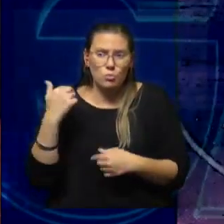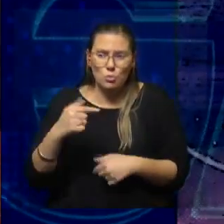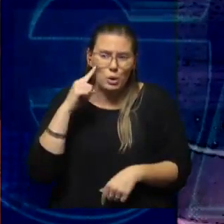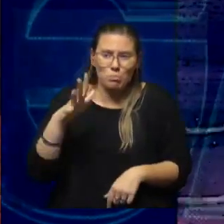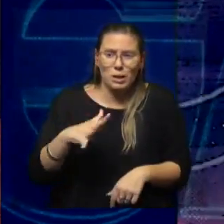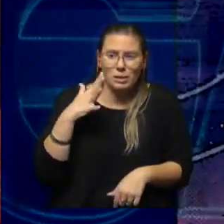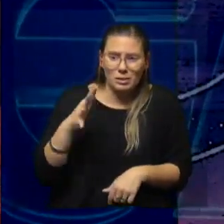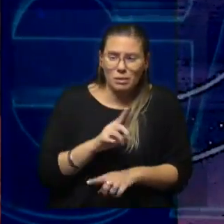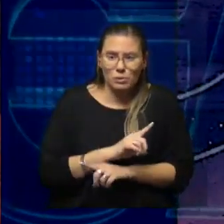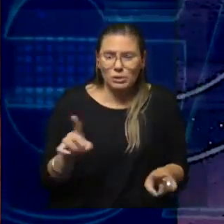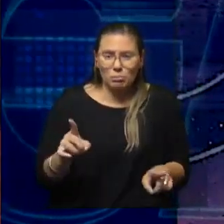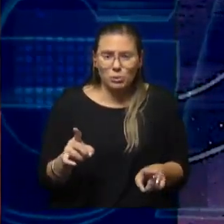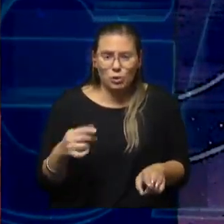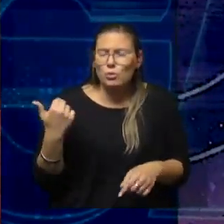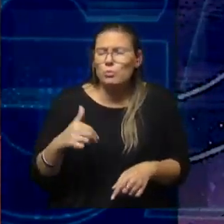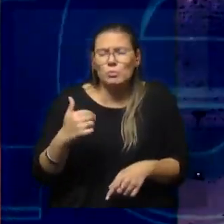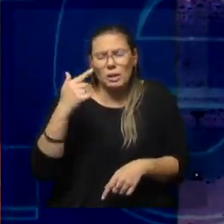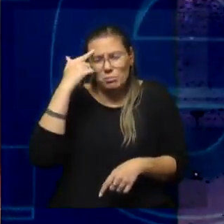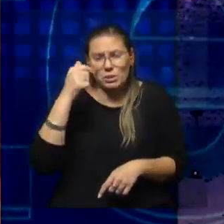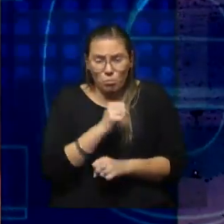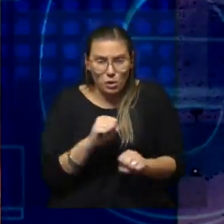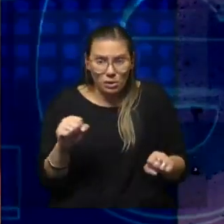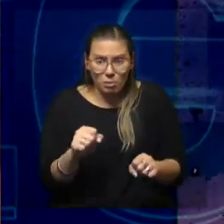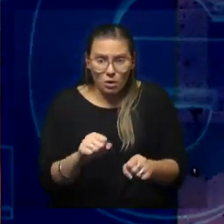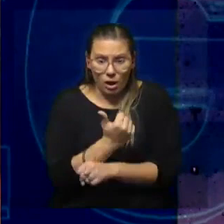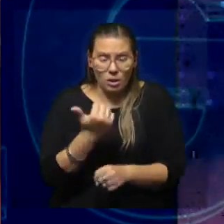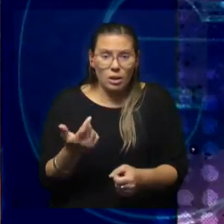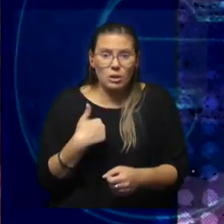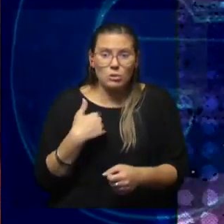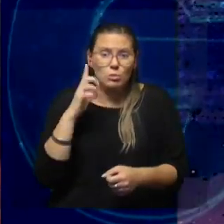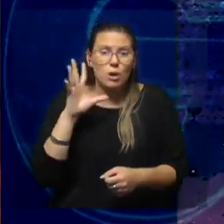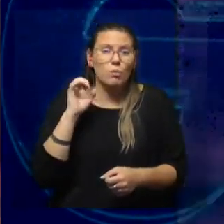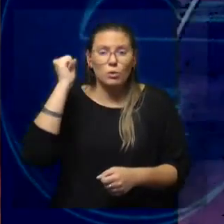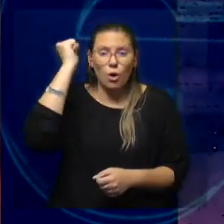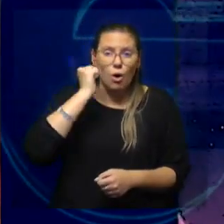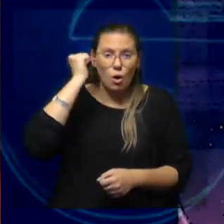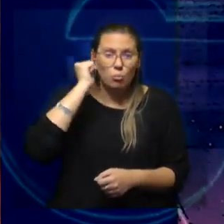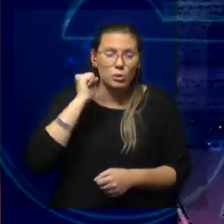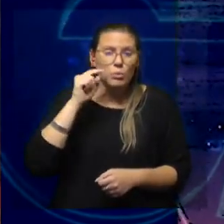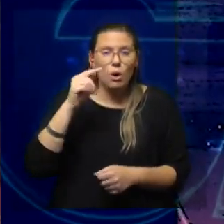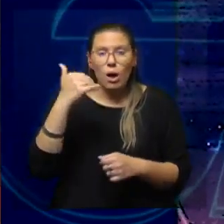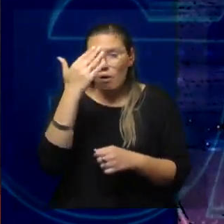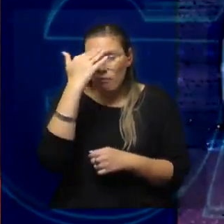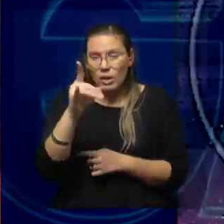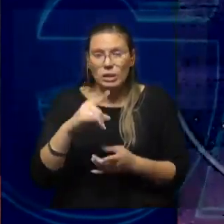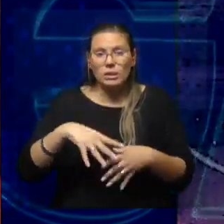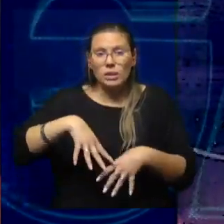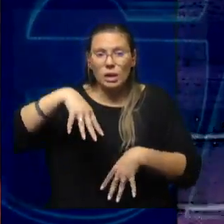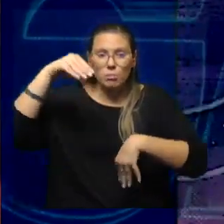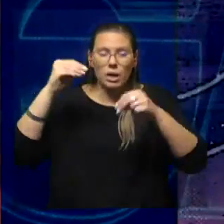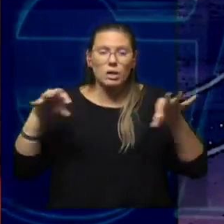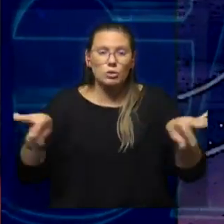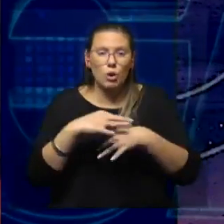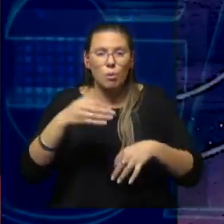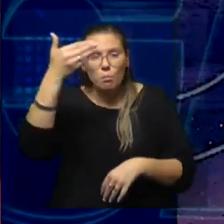imaginamos, nunca pensamos que eso podía ocurrir. Nosotros íbamos, yo recuerdo en el ómnibus y ver pasar enfrente al Palacio de la Música y ver una pared violeta con